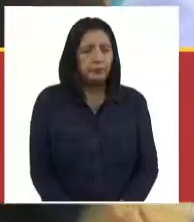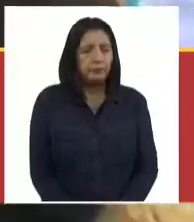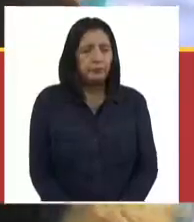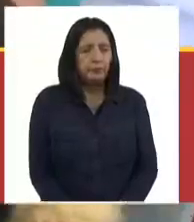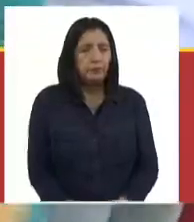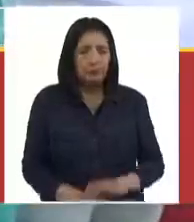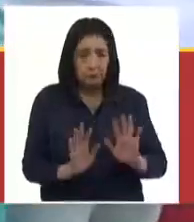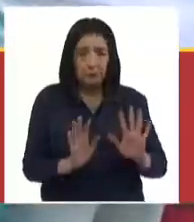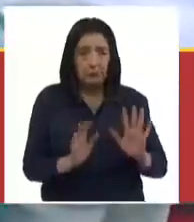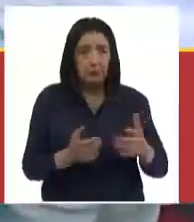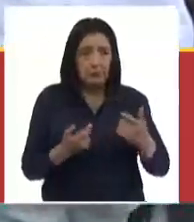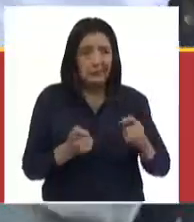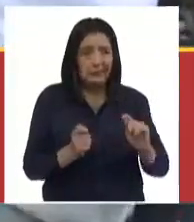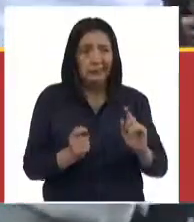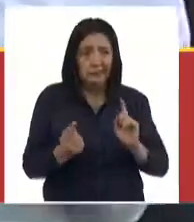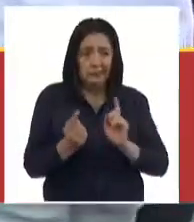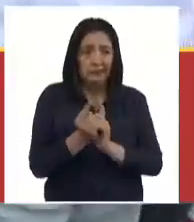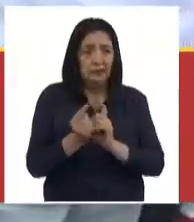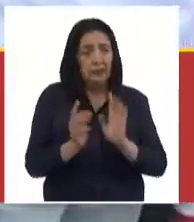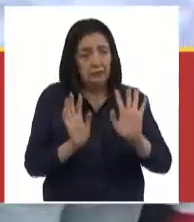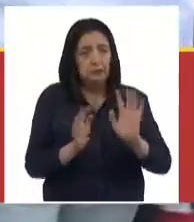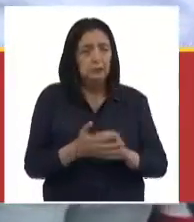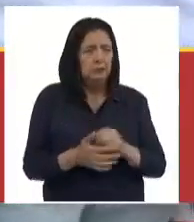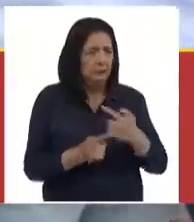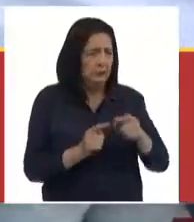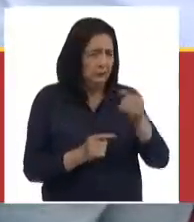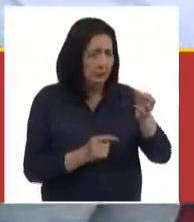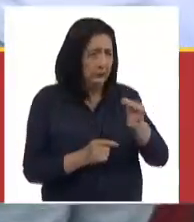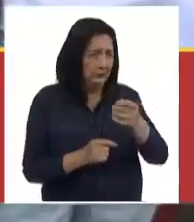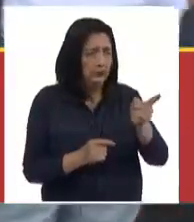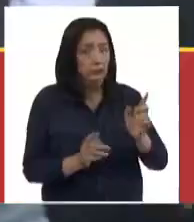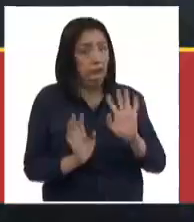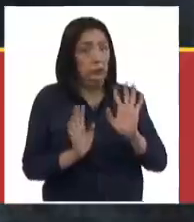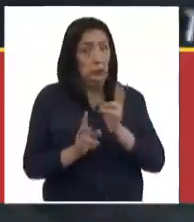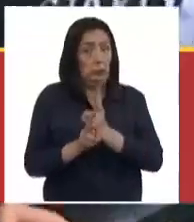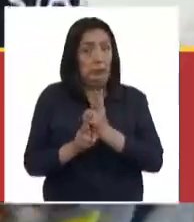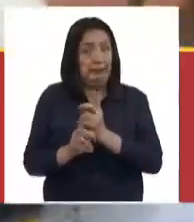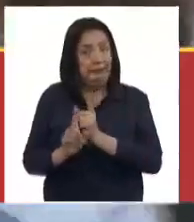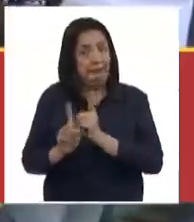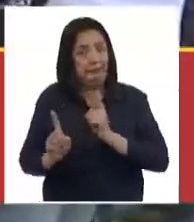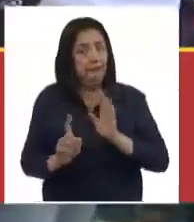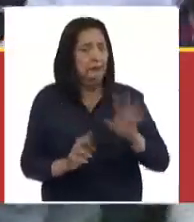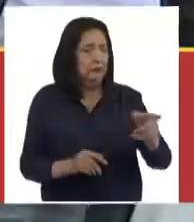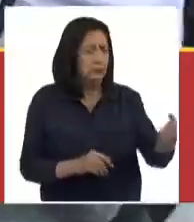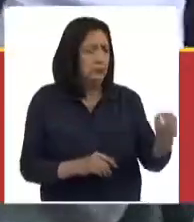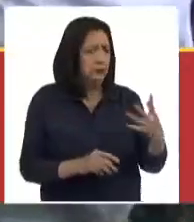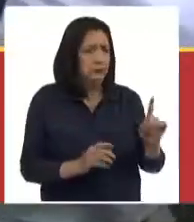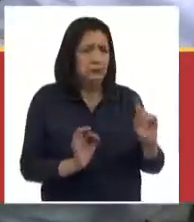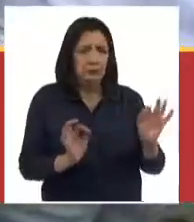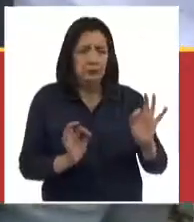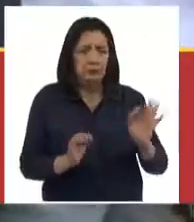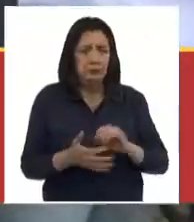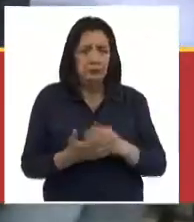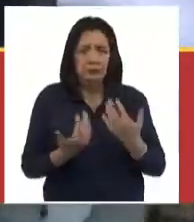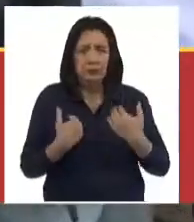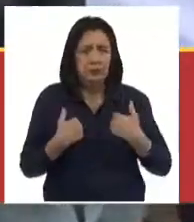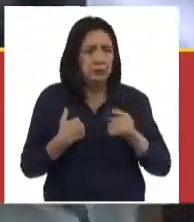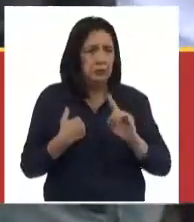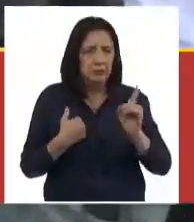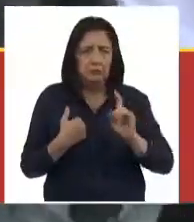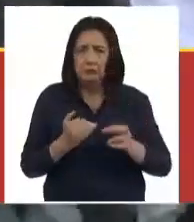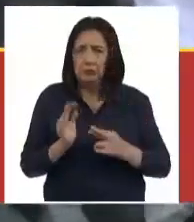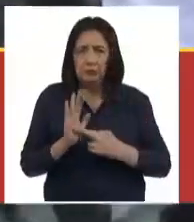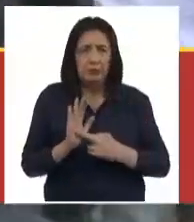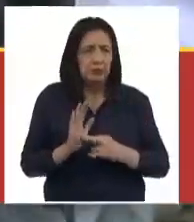Ok, Fátima, vamos a intentar acercarnos, pero es que también, en realidad... Cuidando el distanciamiento, Jorge, también. Él nos ha dicho que no tiene ningún vocero aquí en